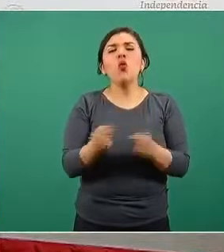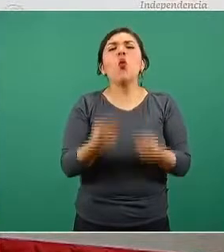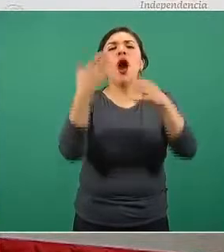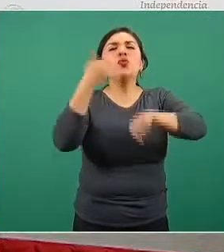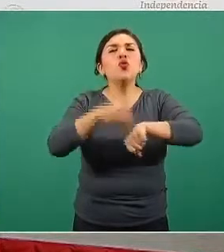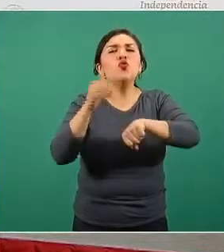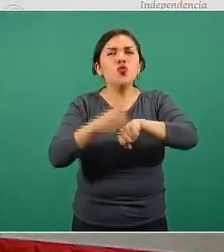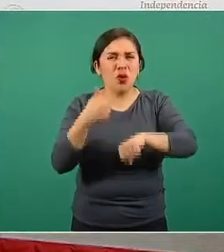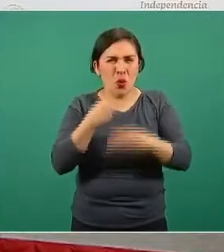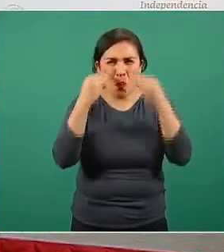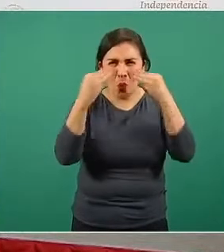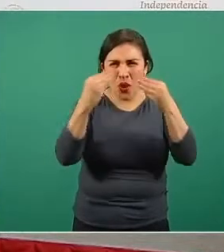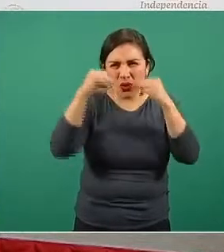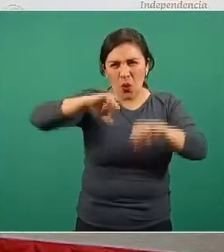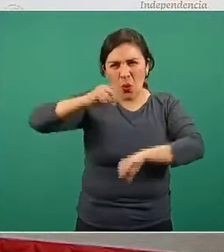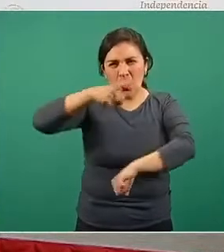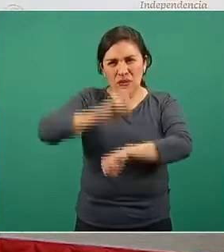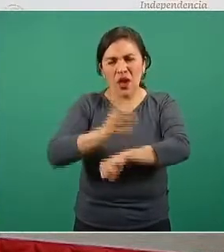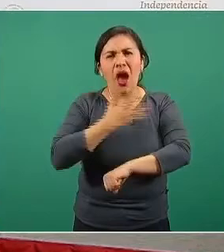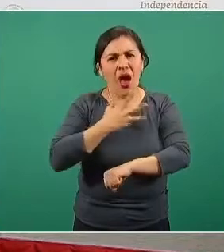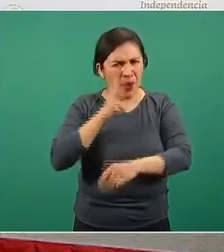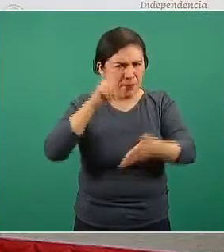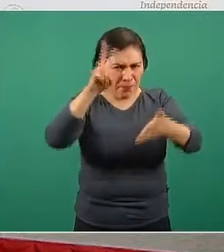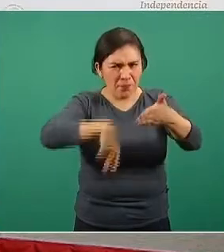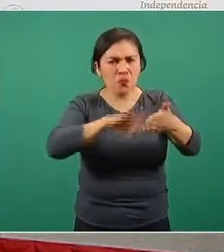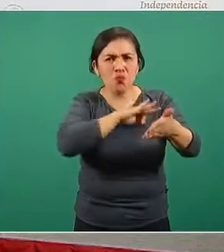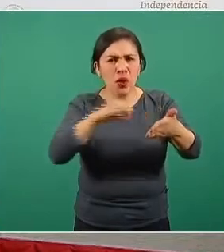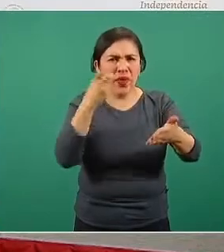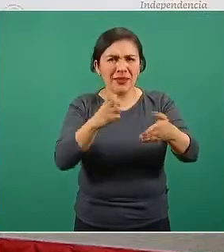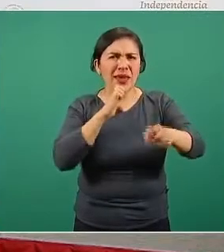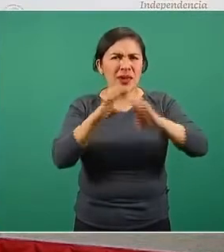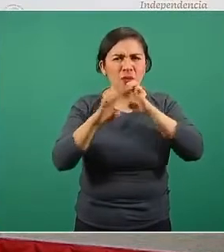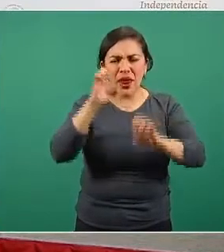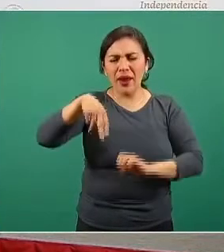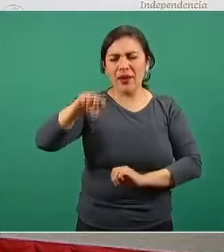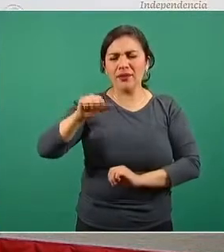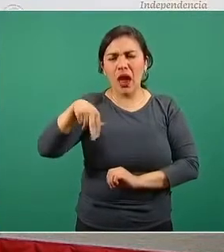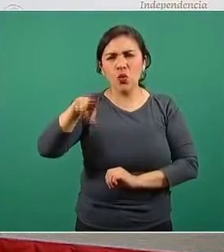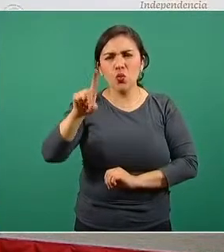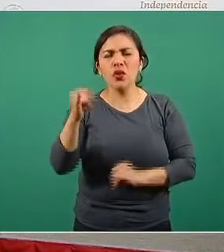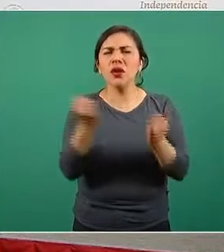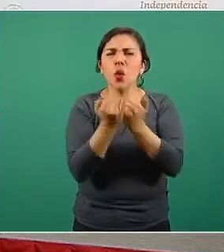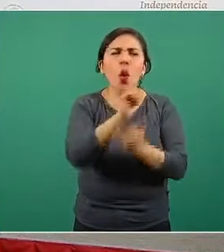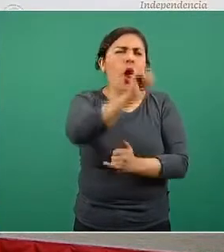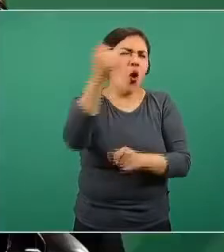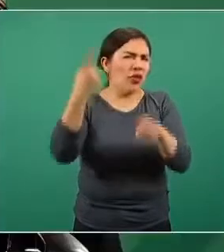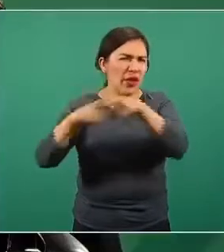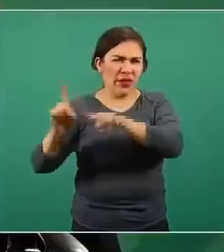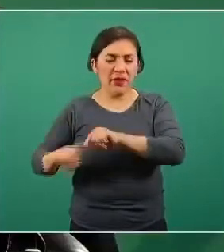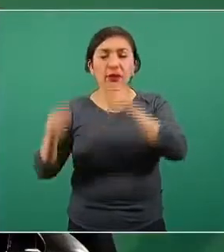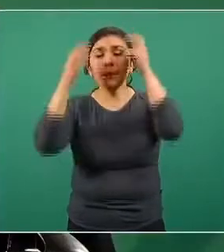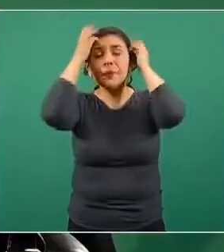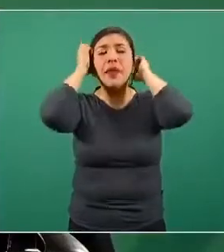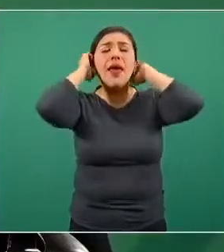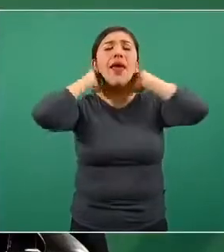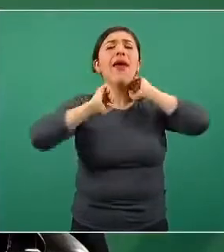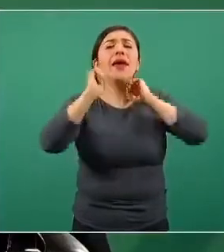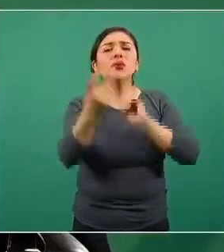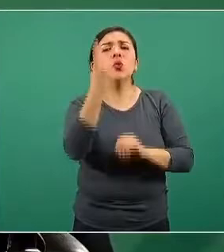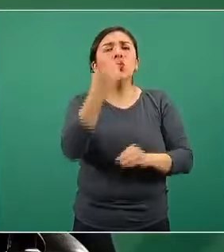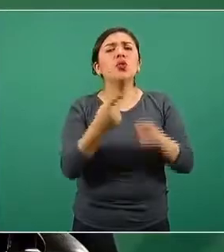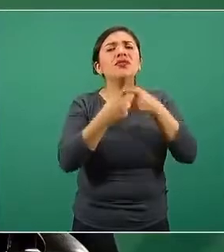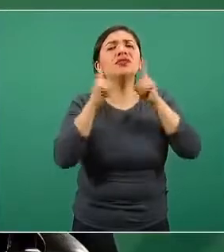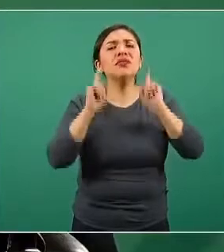que hemos mostrado el día de hoy, que están disponibles en esta encuesta, pero en otras encuestas diversas, es el diferencial también